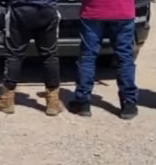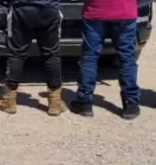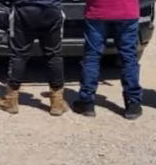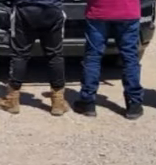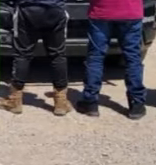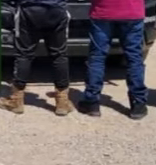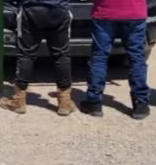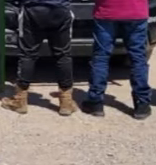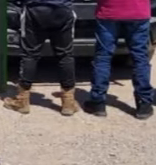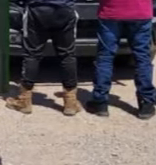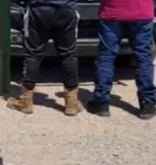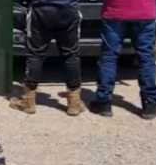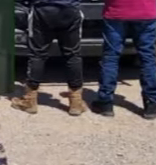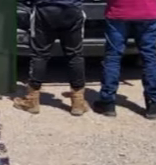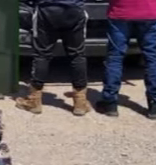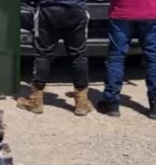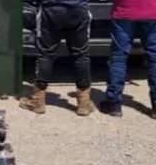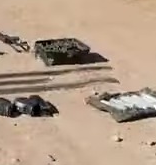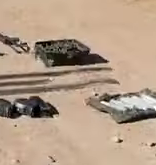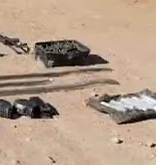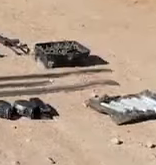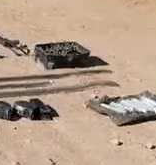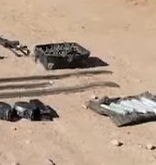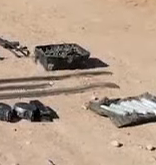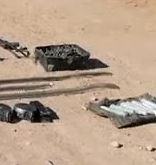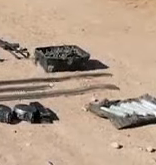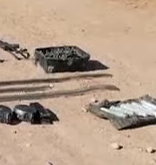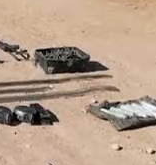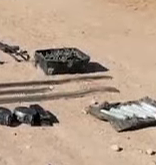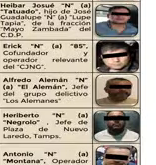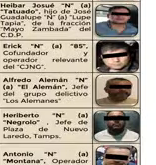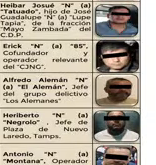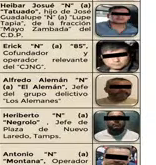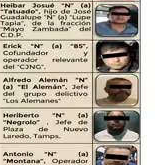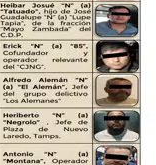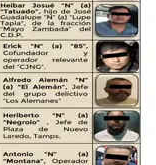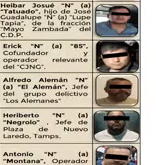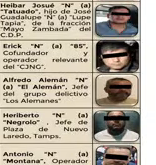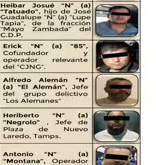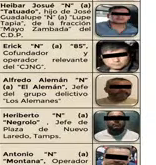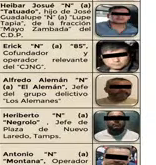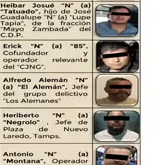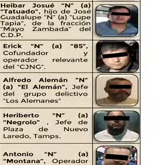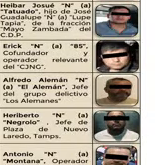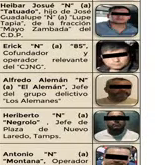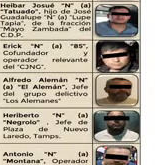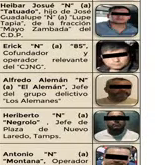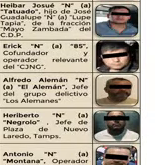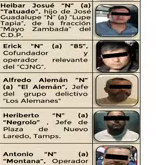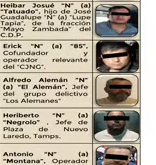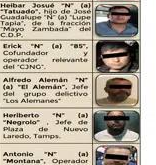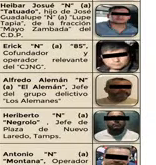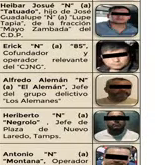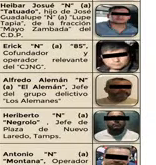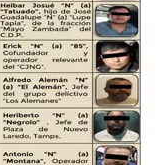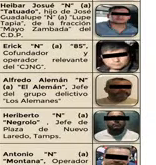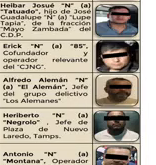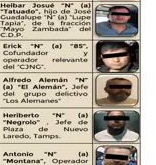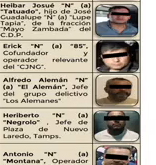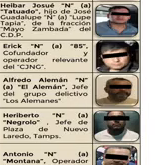detenciones, logrando un incremento de 134% en este rubro. Dentro de estas detenciones se incluyen las de